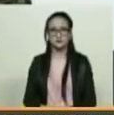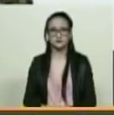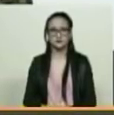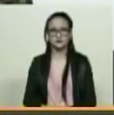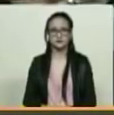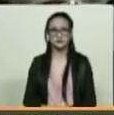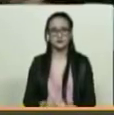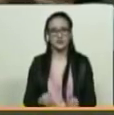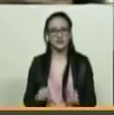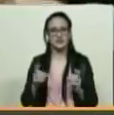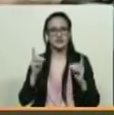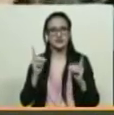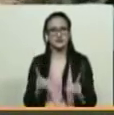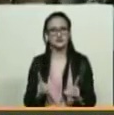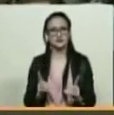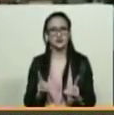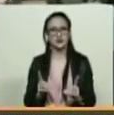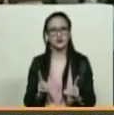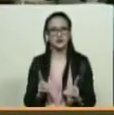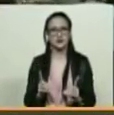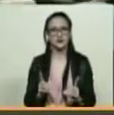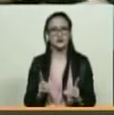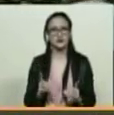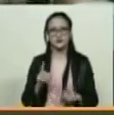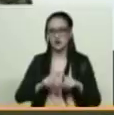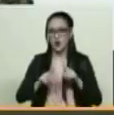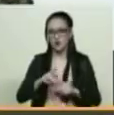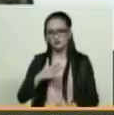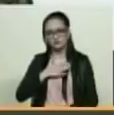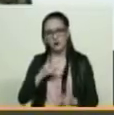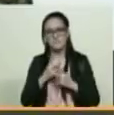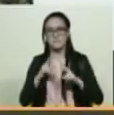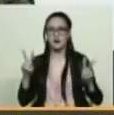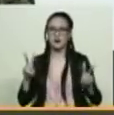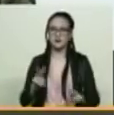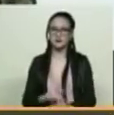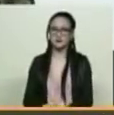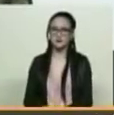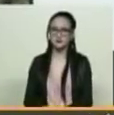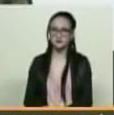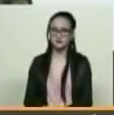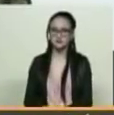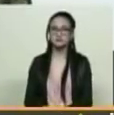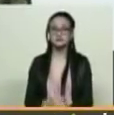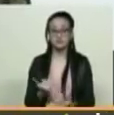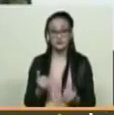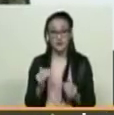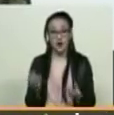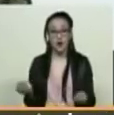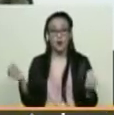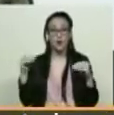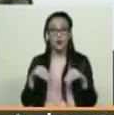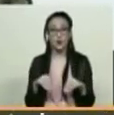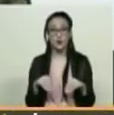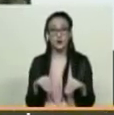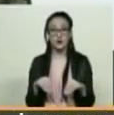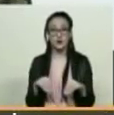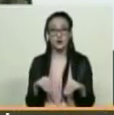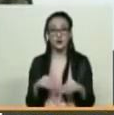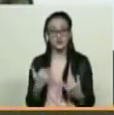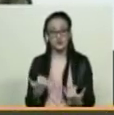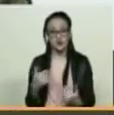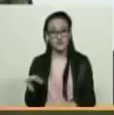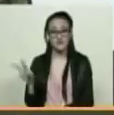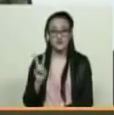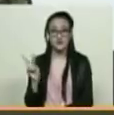decidir nuestro destino en paz. Una vez más, con este acuerdo se ratifica que en